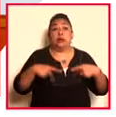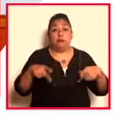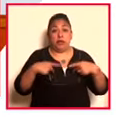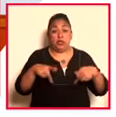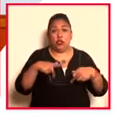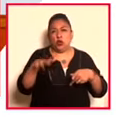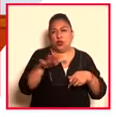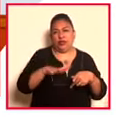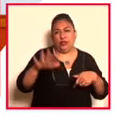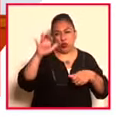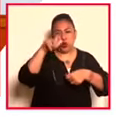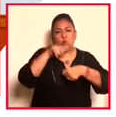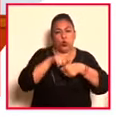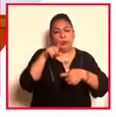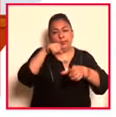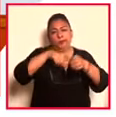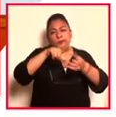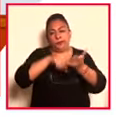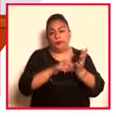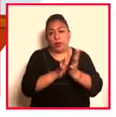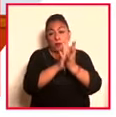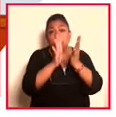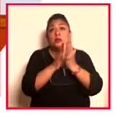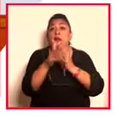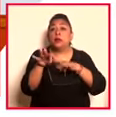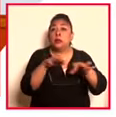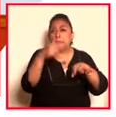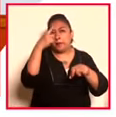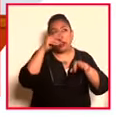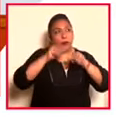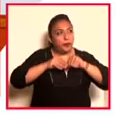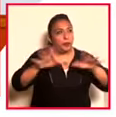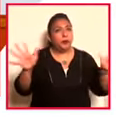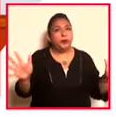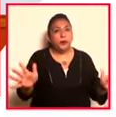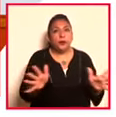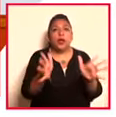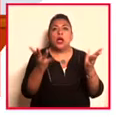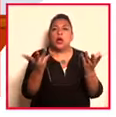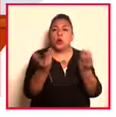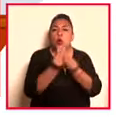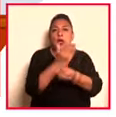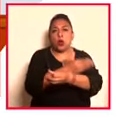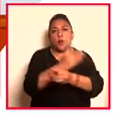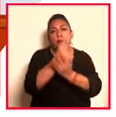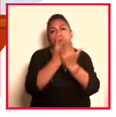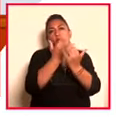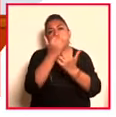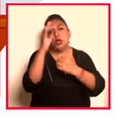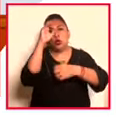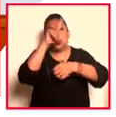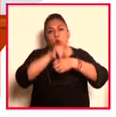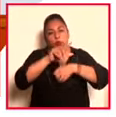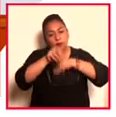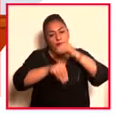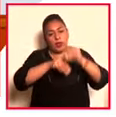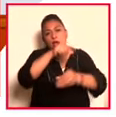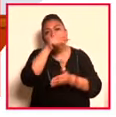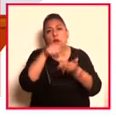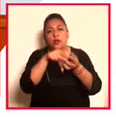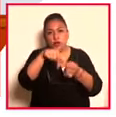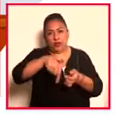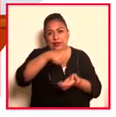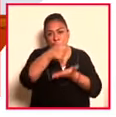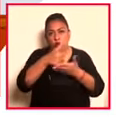ámbito cultural, quienes van a trabajar para difundir, promover y acompañar a los proyectos culturales que se desarrollen en la ciudad.